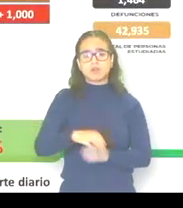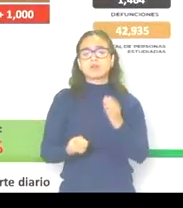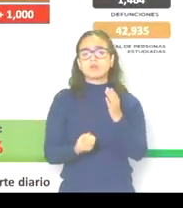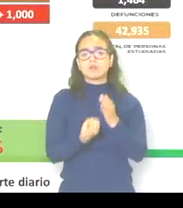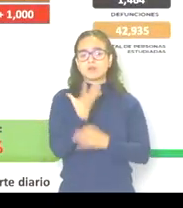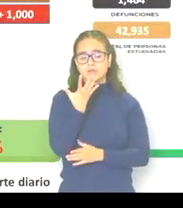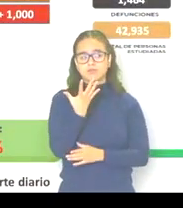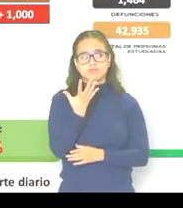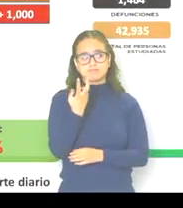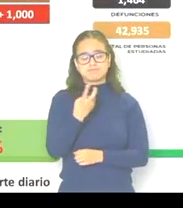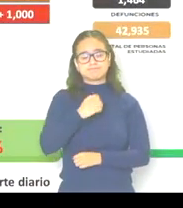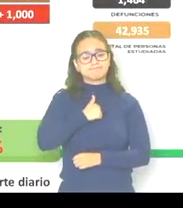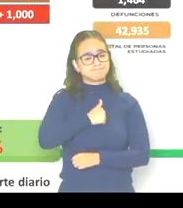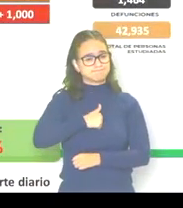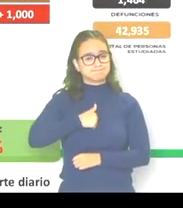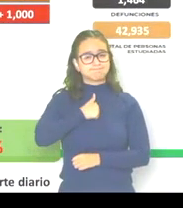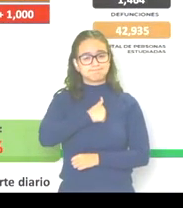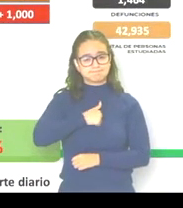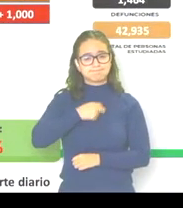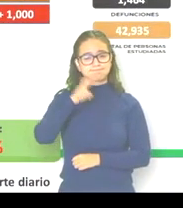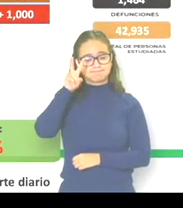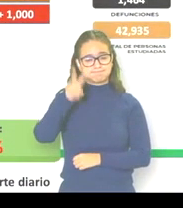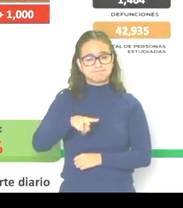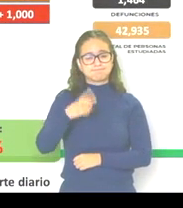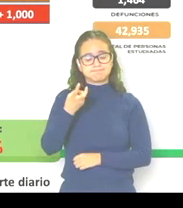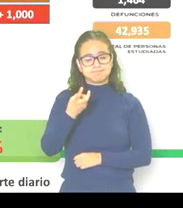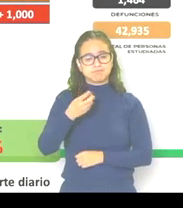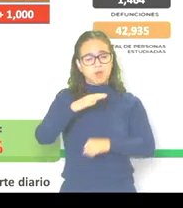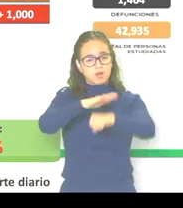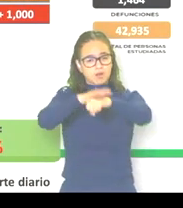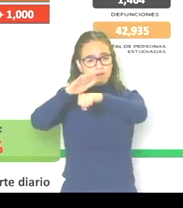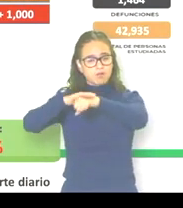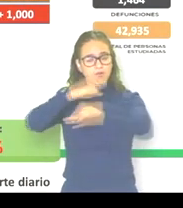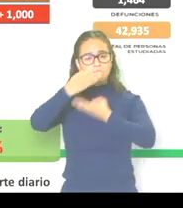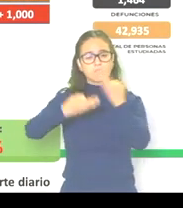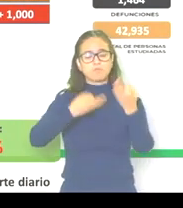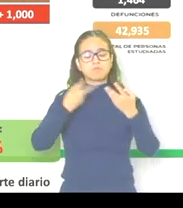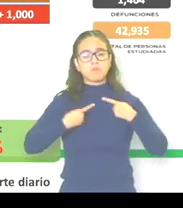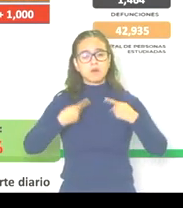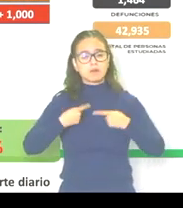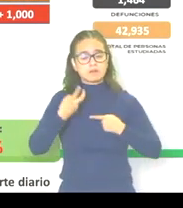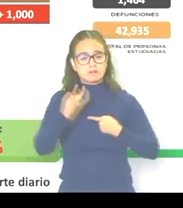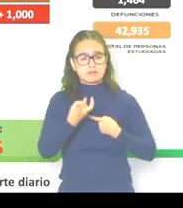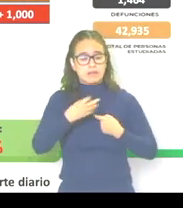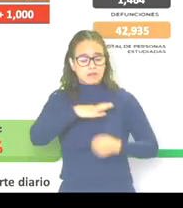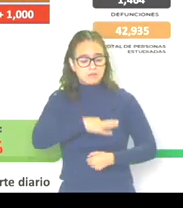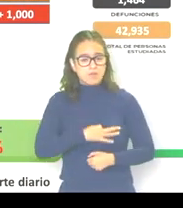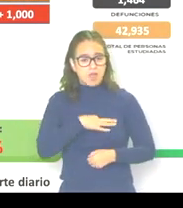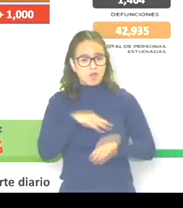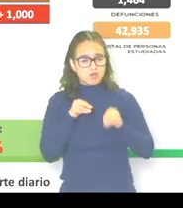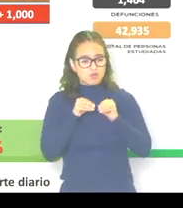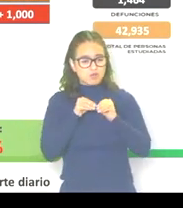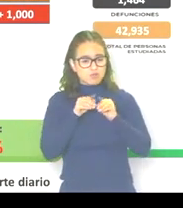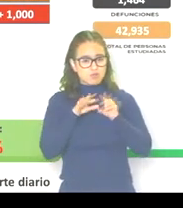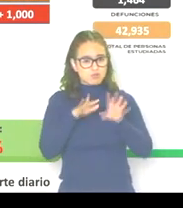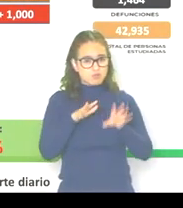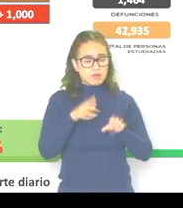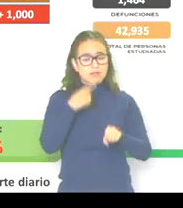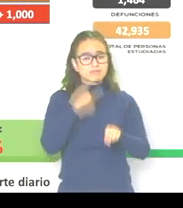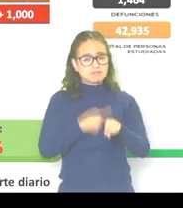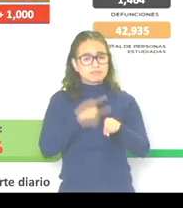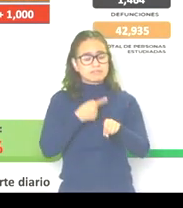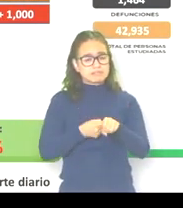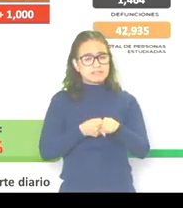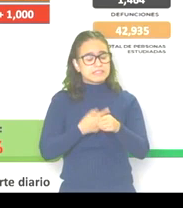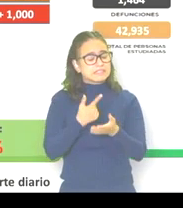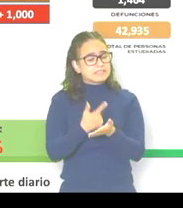defunciones, lamentables defunciones. Es un recordatorio nuevamente a la población de la capacidad que tiene este virus, está haciendo un daño